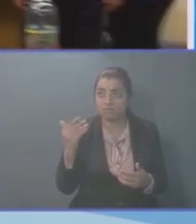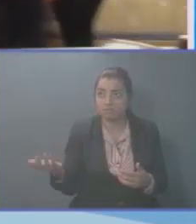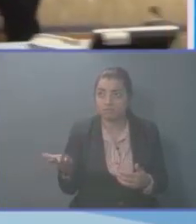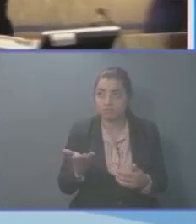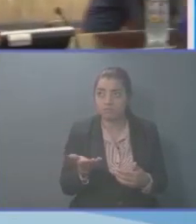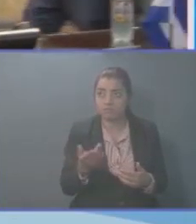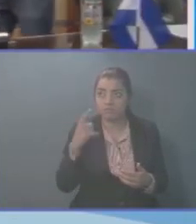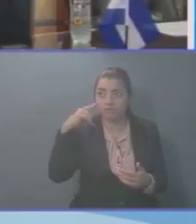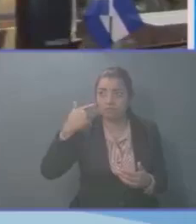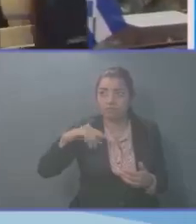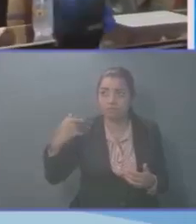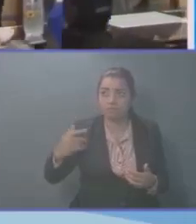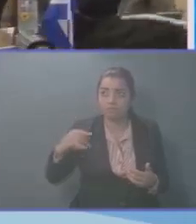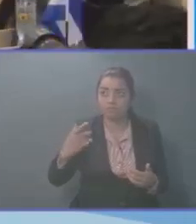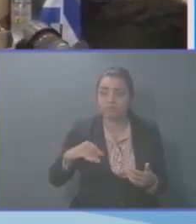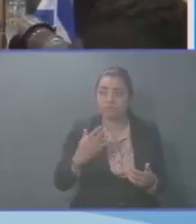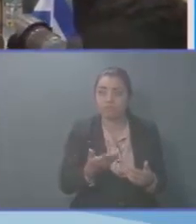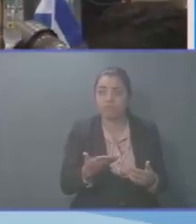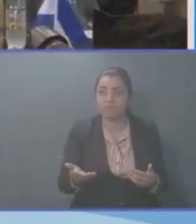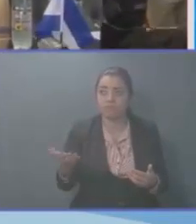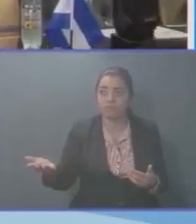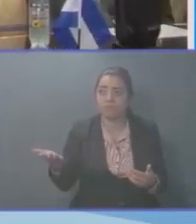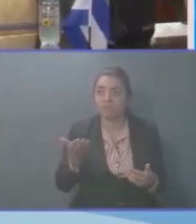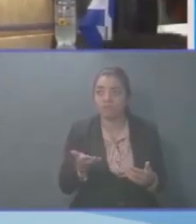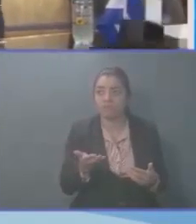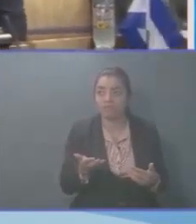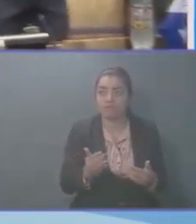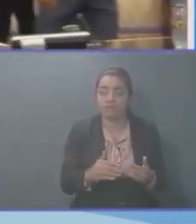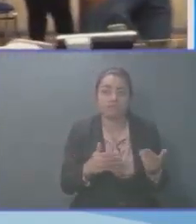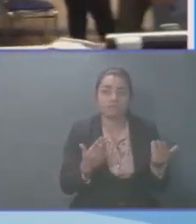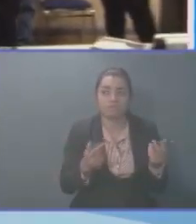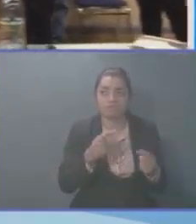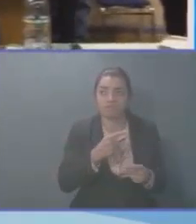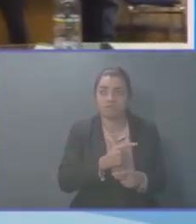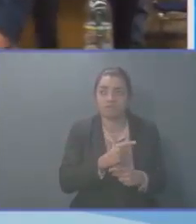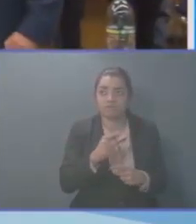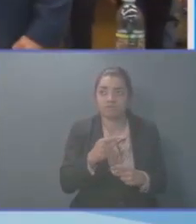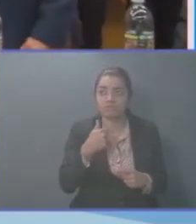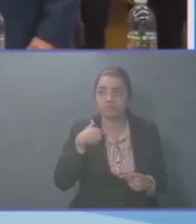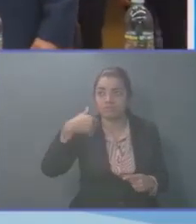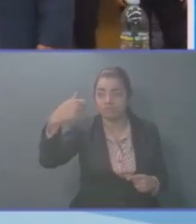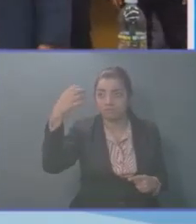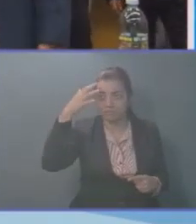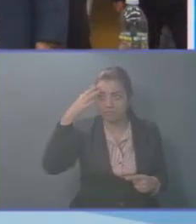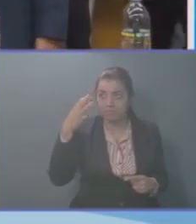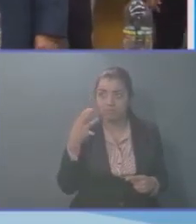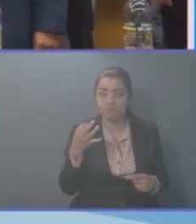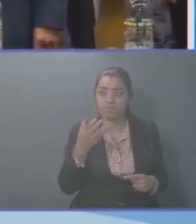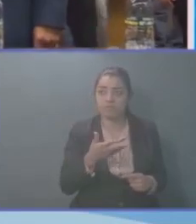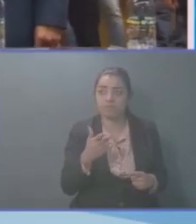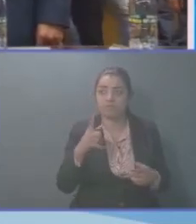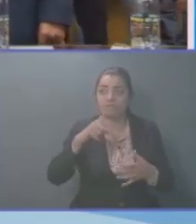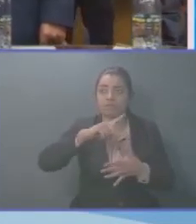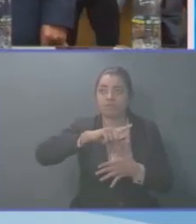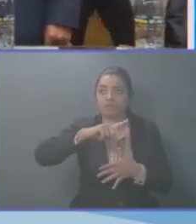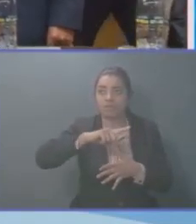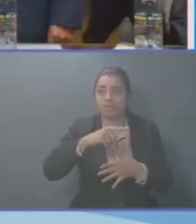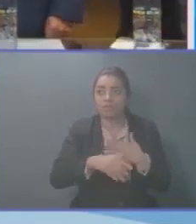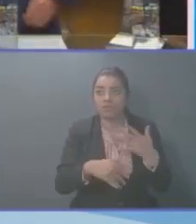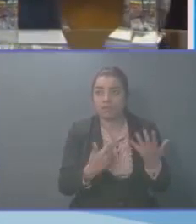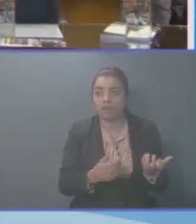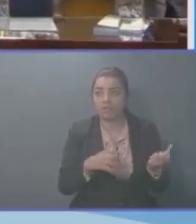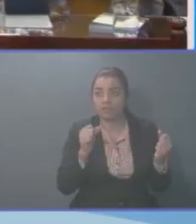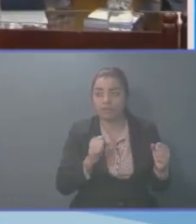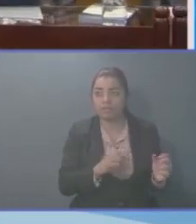los riesgos que esa acción justamente conlleva. Yo creo que Latinoamérica en